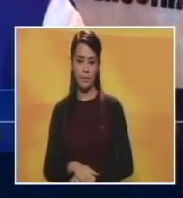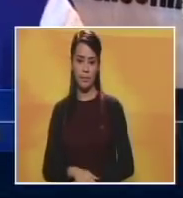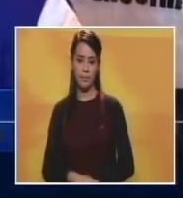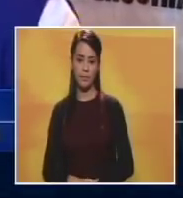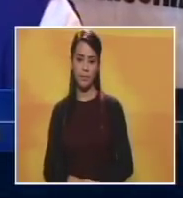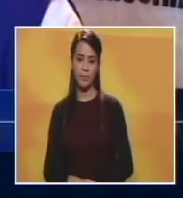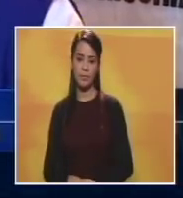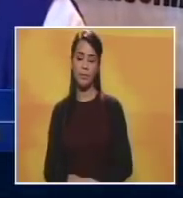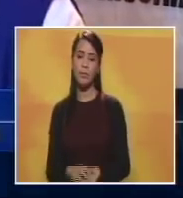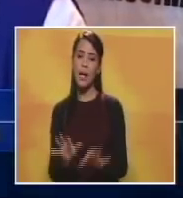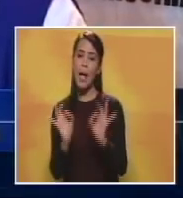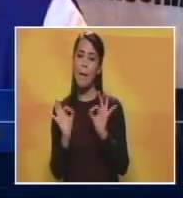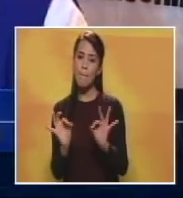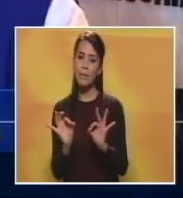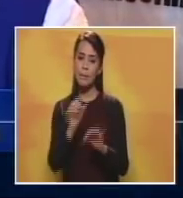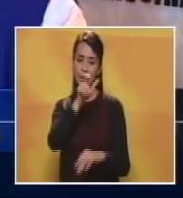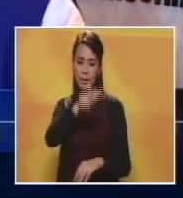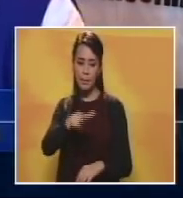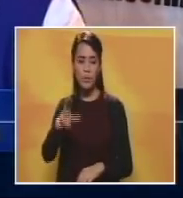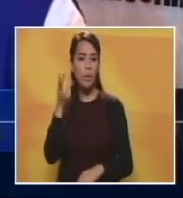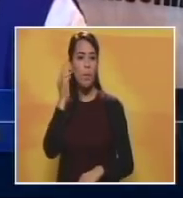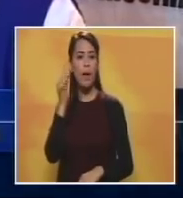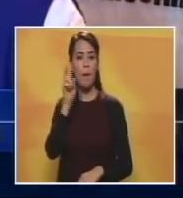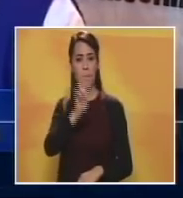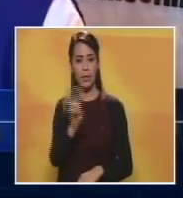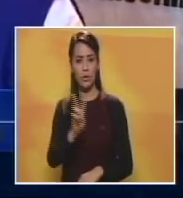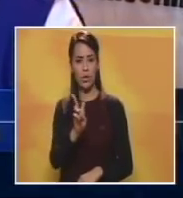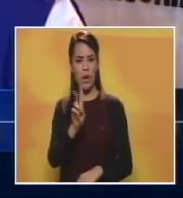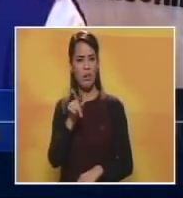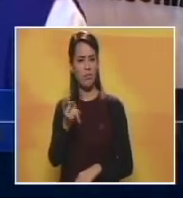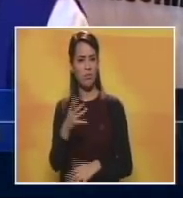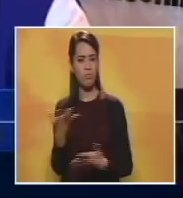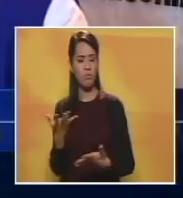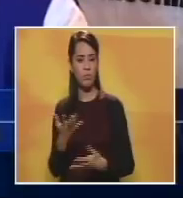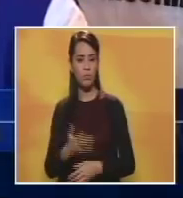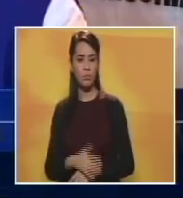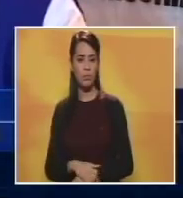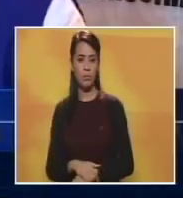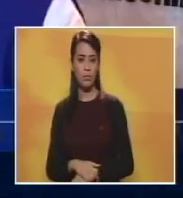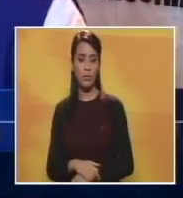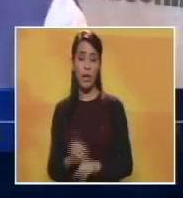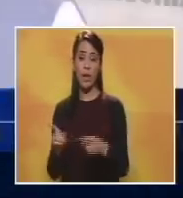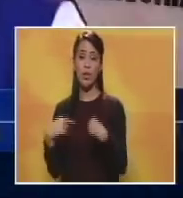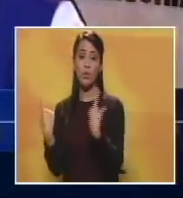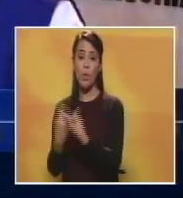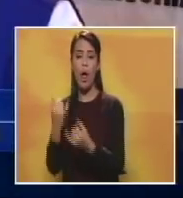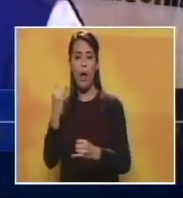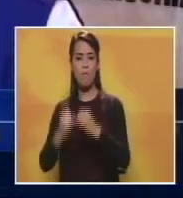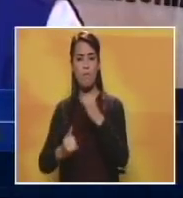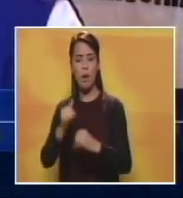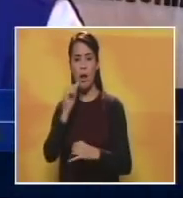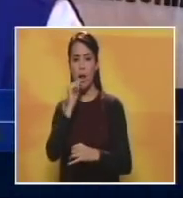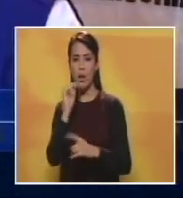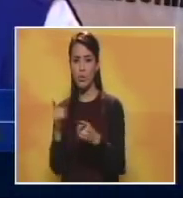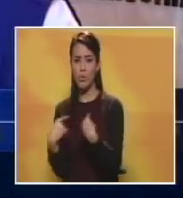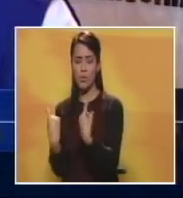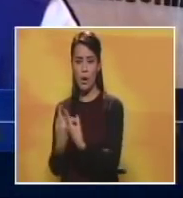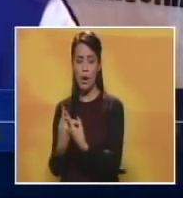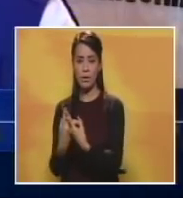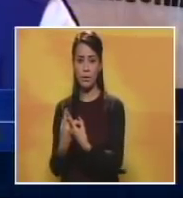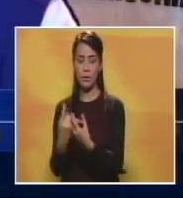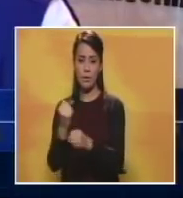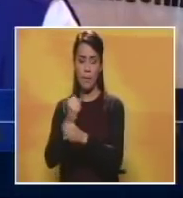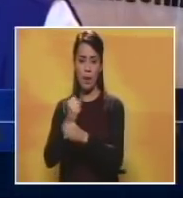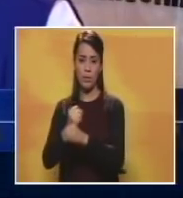que especialmente venezolanas, para prestar servicios en bares y cantinas. Esta información ha sido derivada